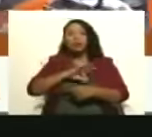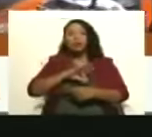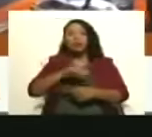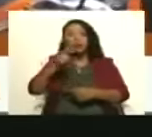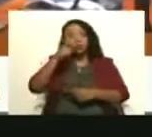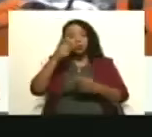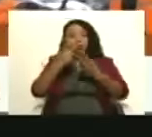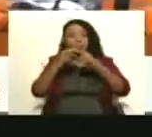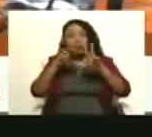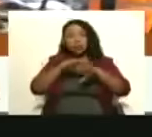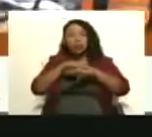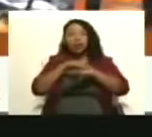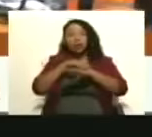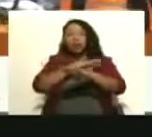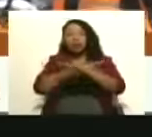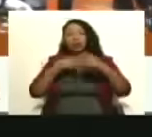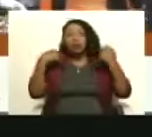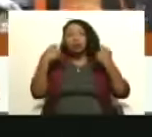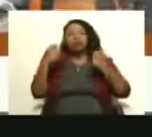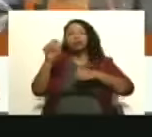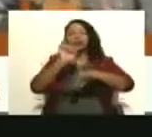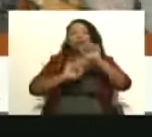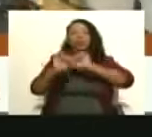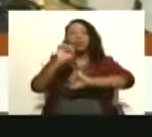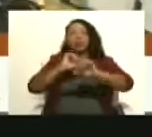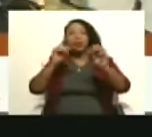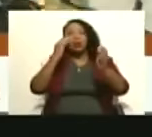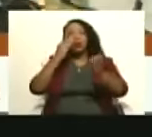Paz y ministro del Poder Popular para la Defensa.